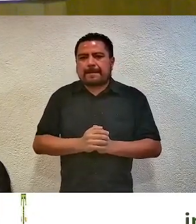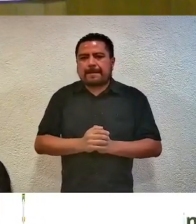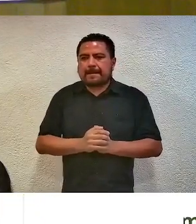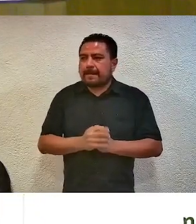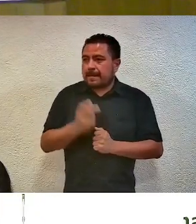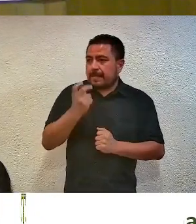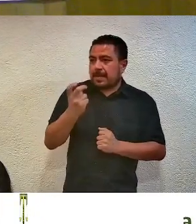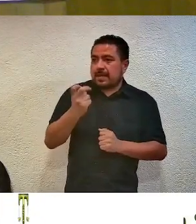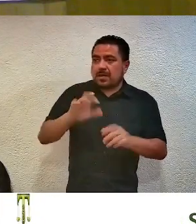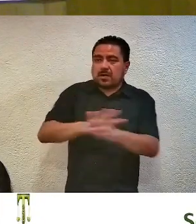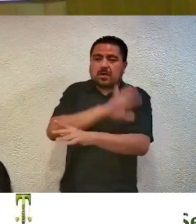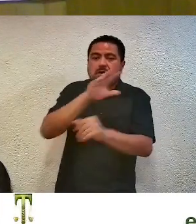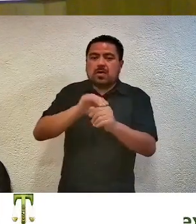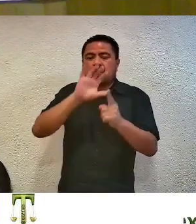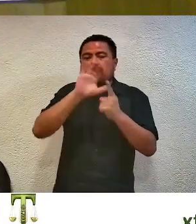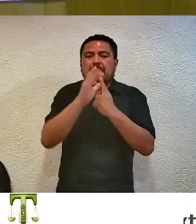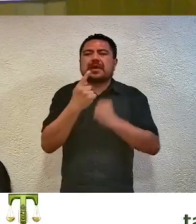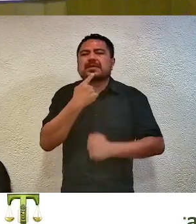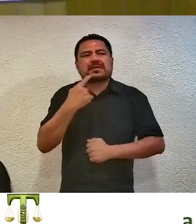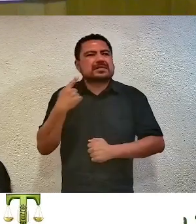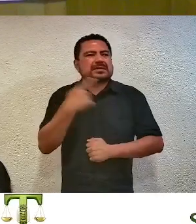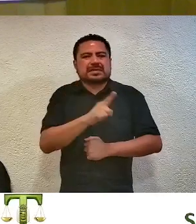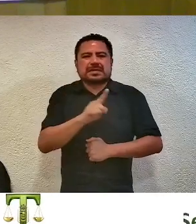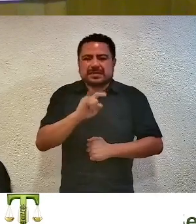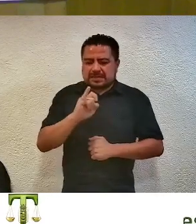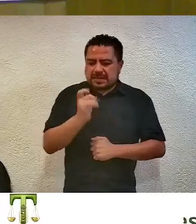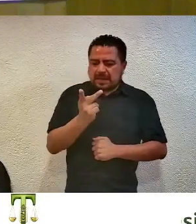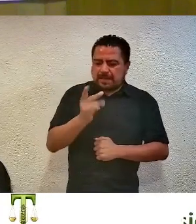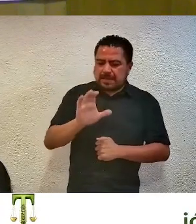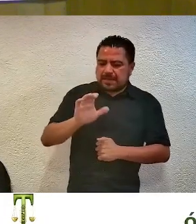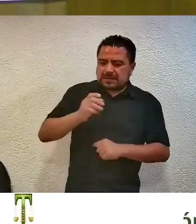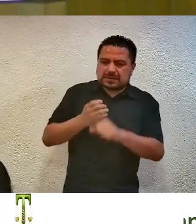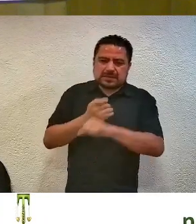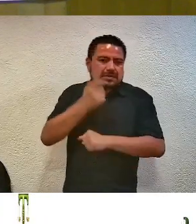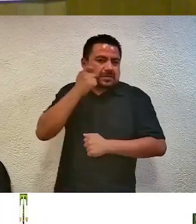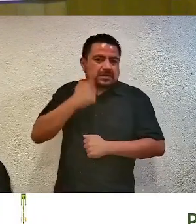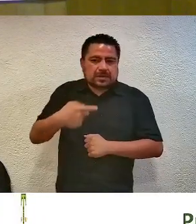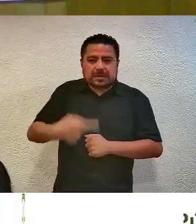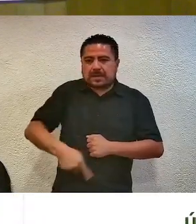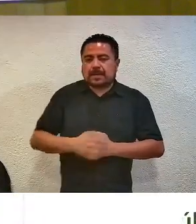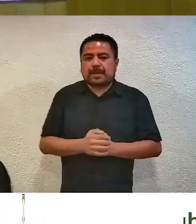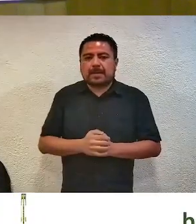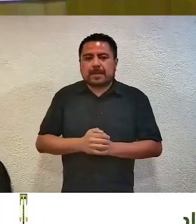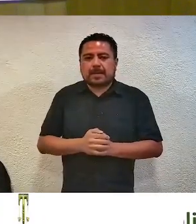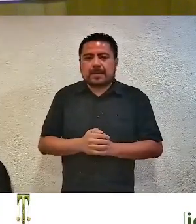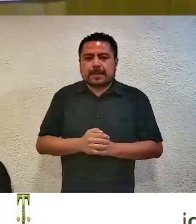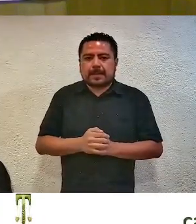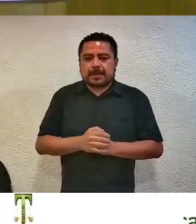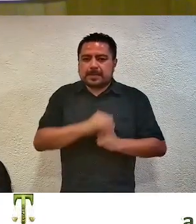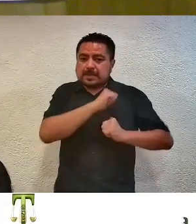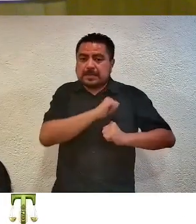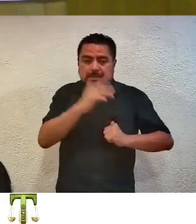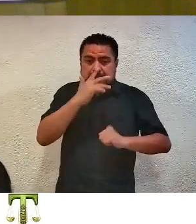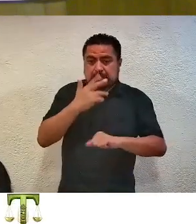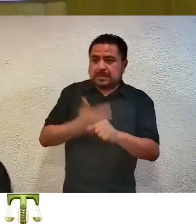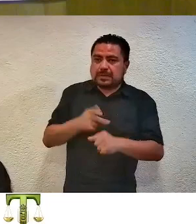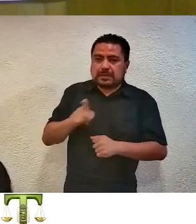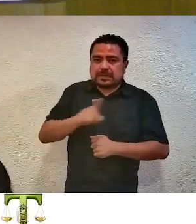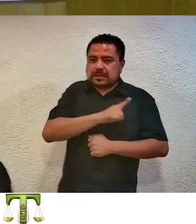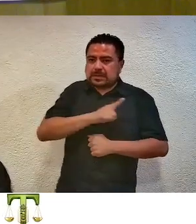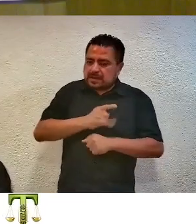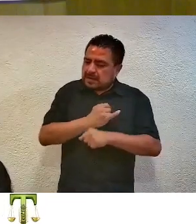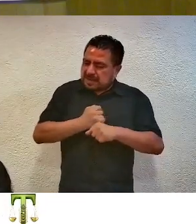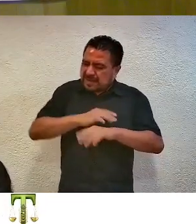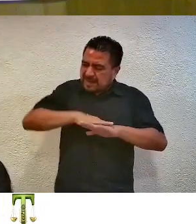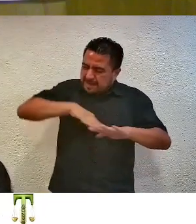Ello toda vez que la Comisión de Quejas y Denuncias del Instituto Electoral y de Participación Ciudadana del Estado de Guerrero es la autoridad competente para analizar de